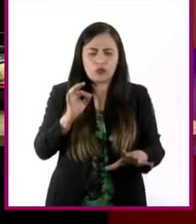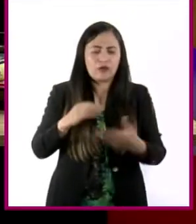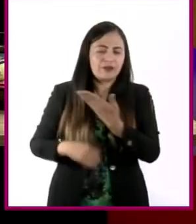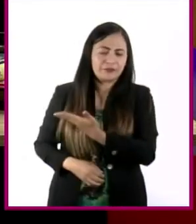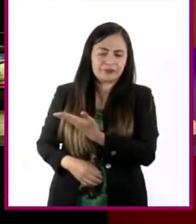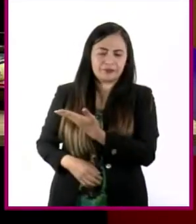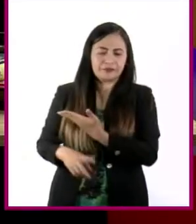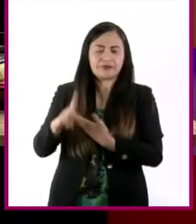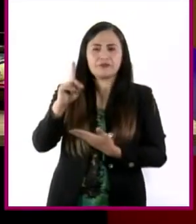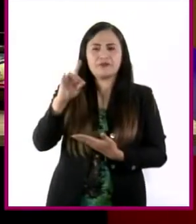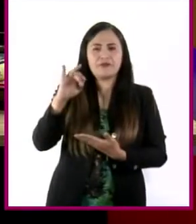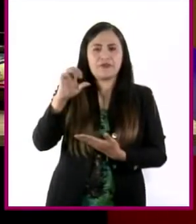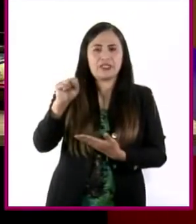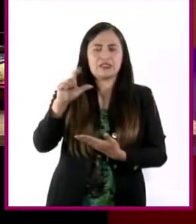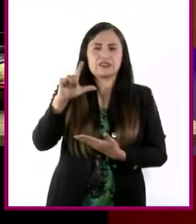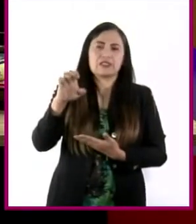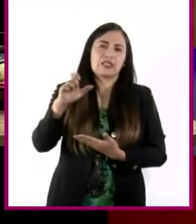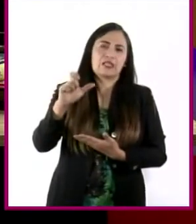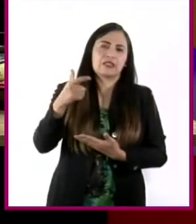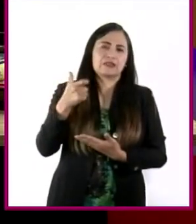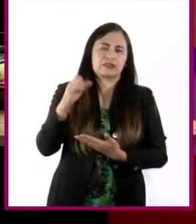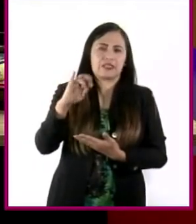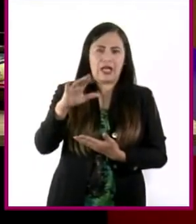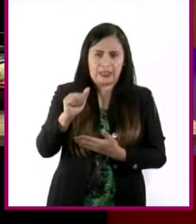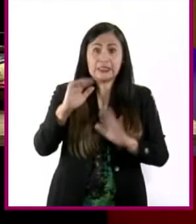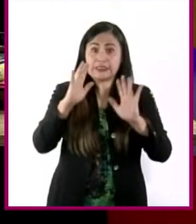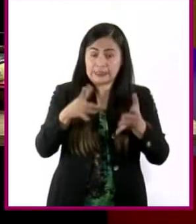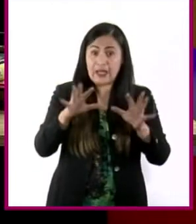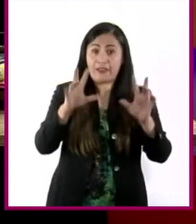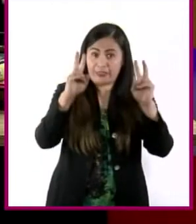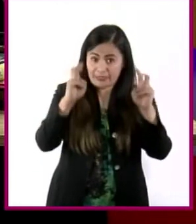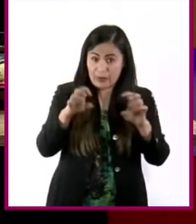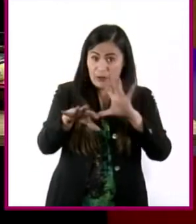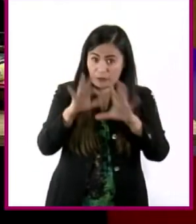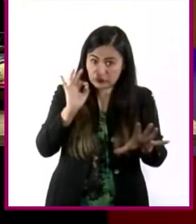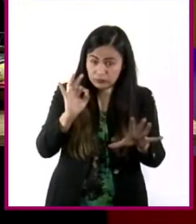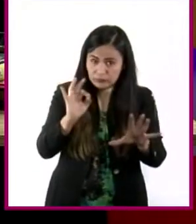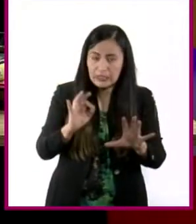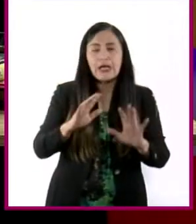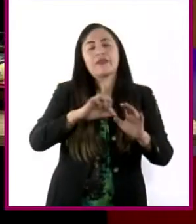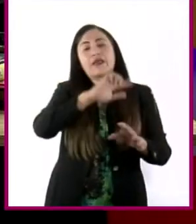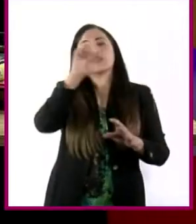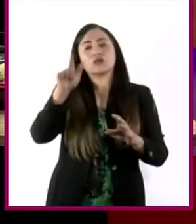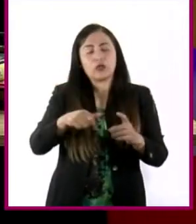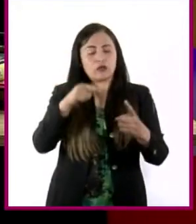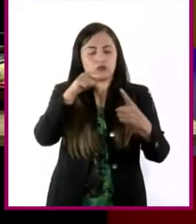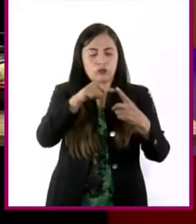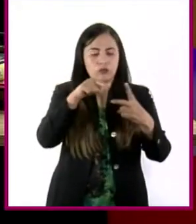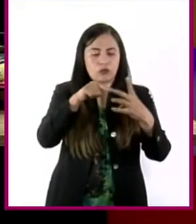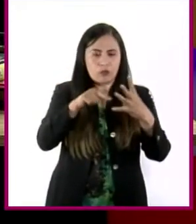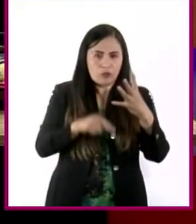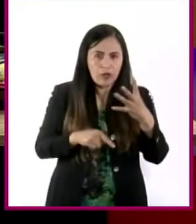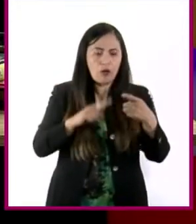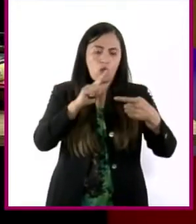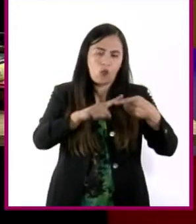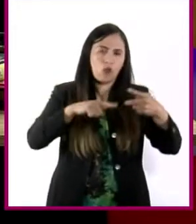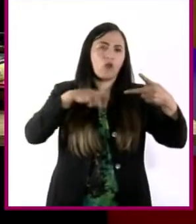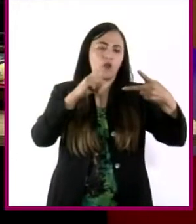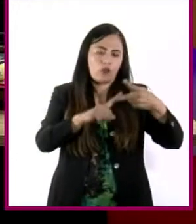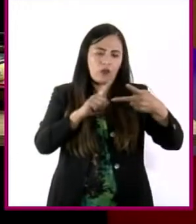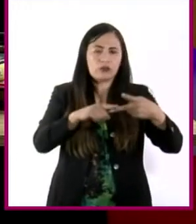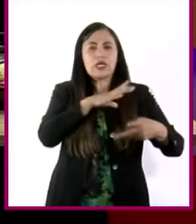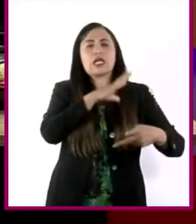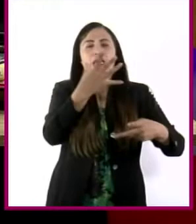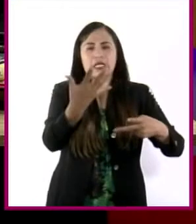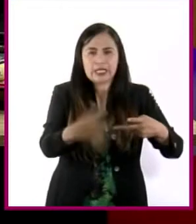dislexia. Bueno, pues ahora que ya tienes un tema específico, Vivi, es momento de plantear los objetivos. Hay dos tipos de objetivos, el